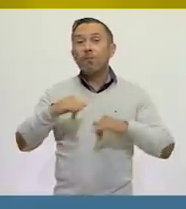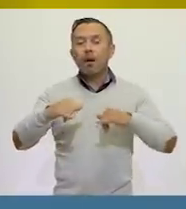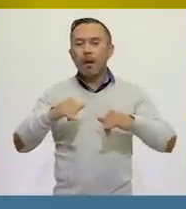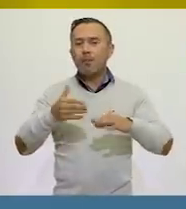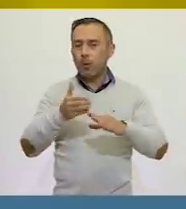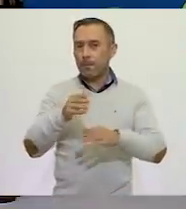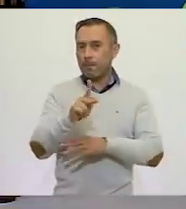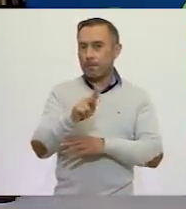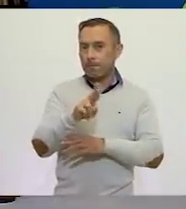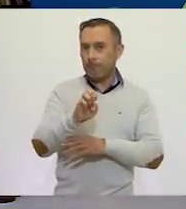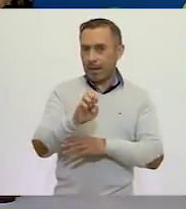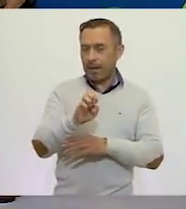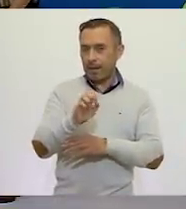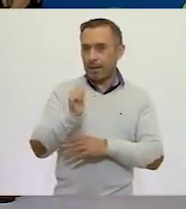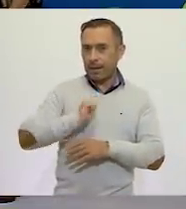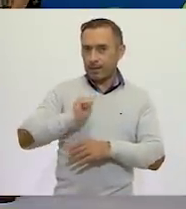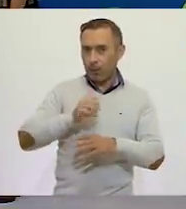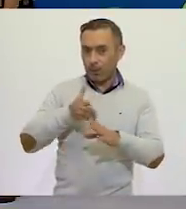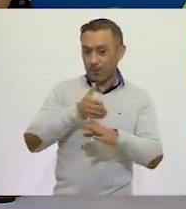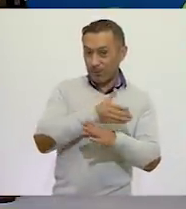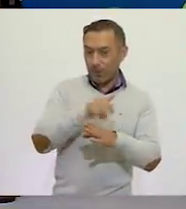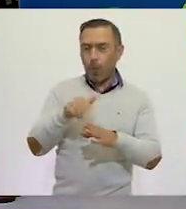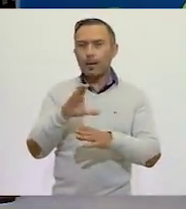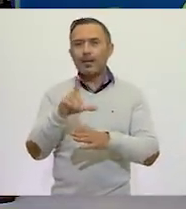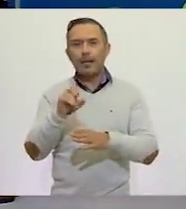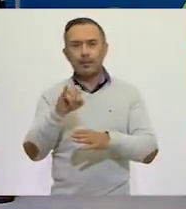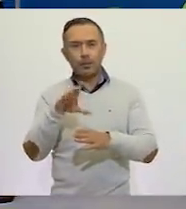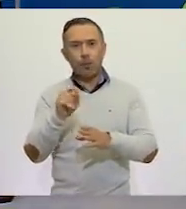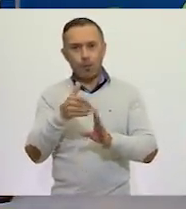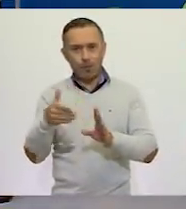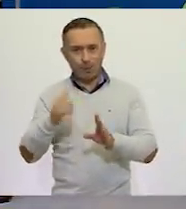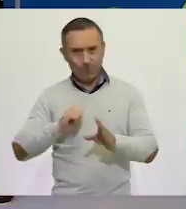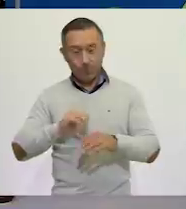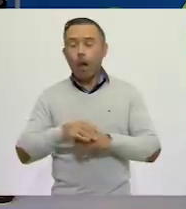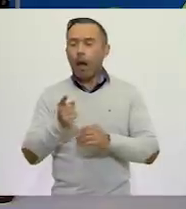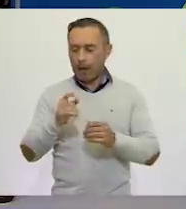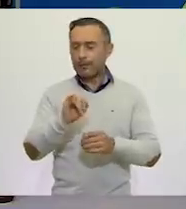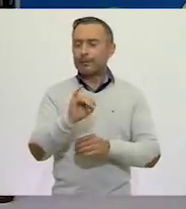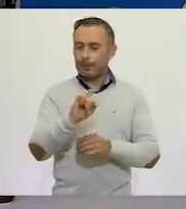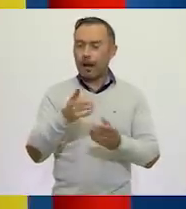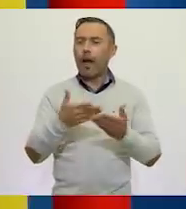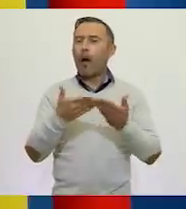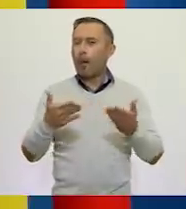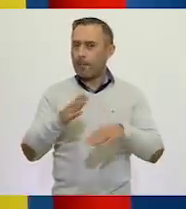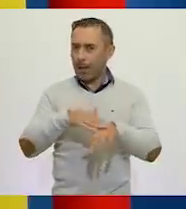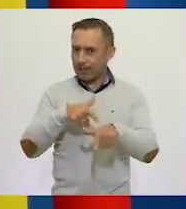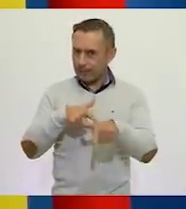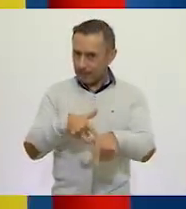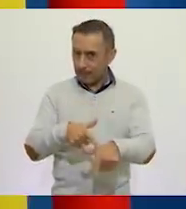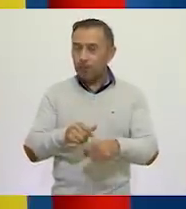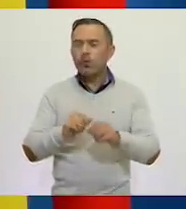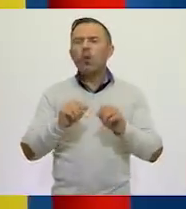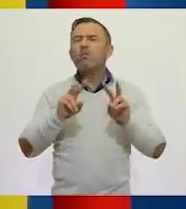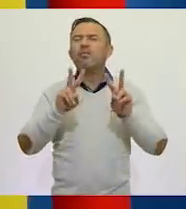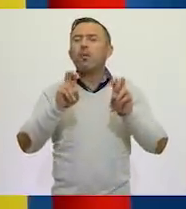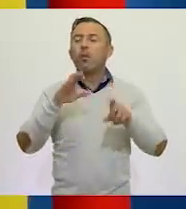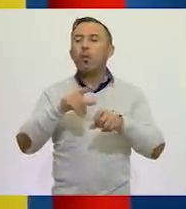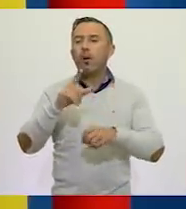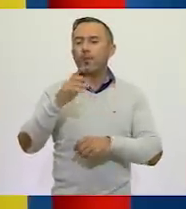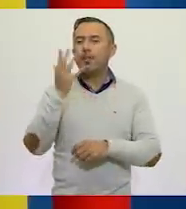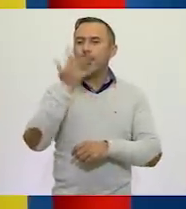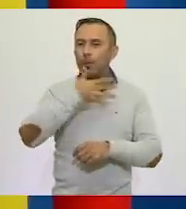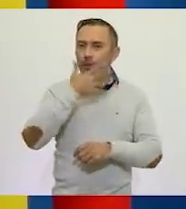clásico. Claro, hoy vamos a seguir con la misma dinámica, pero nos enfocaremos en los zapotecas,